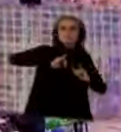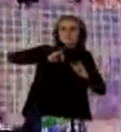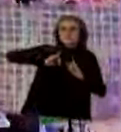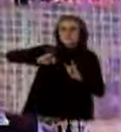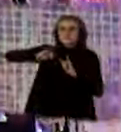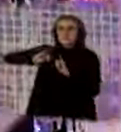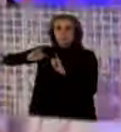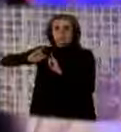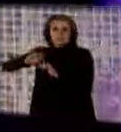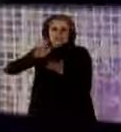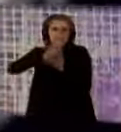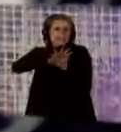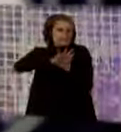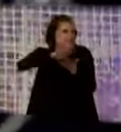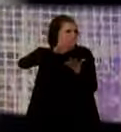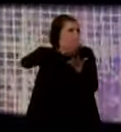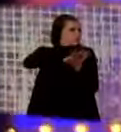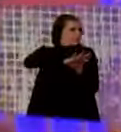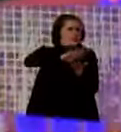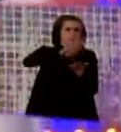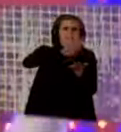salir con